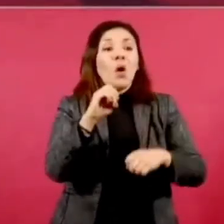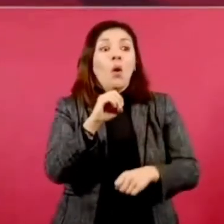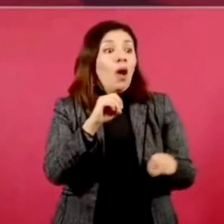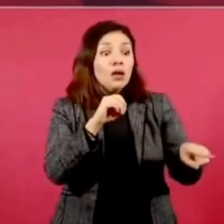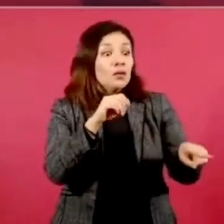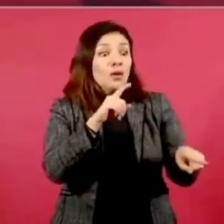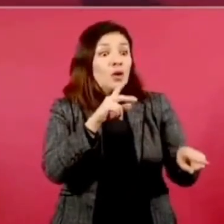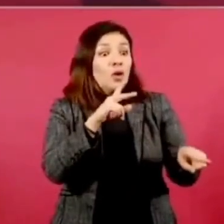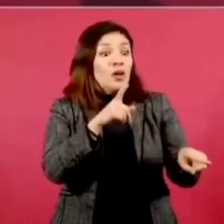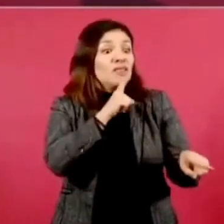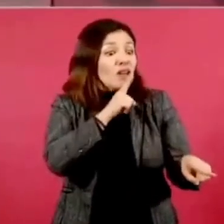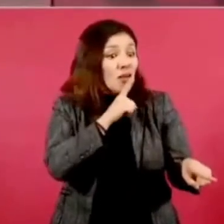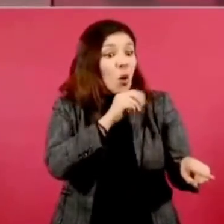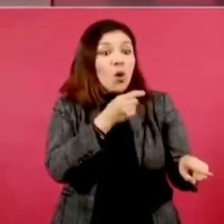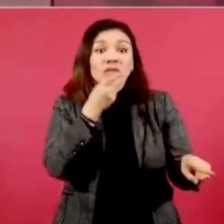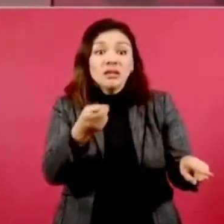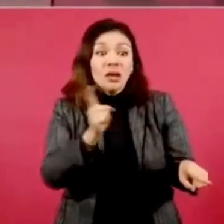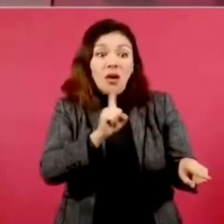a los gobernantes